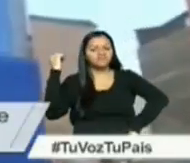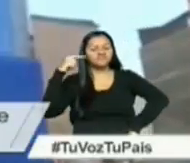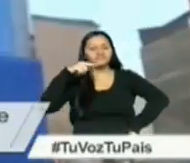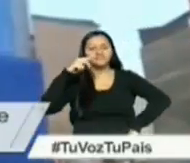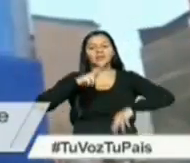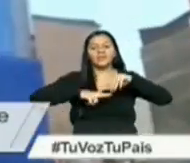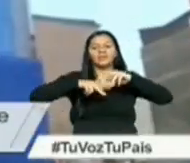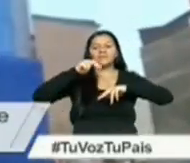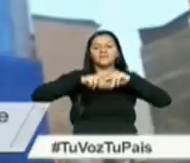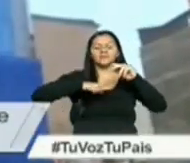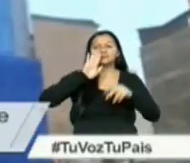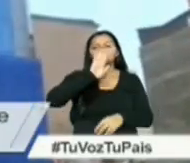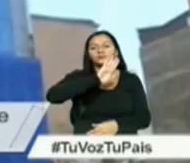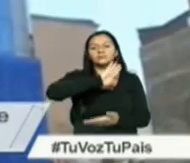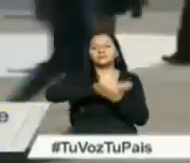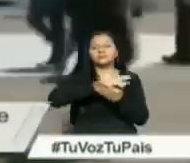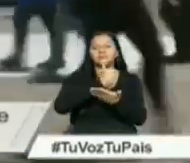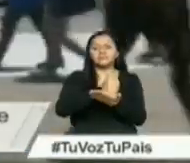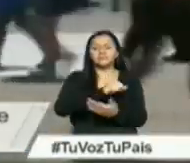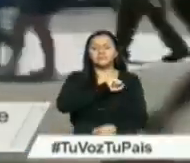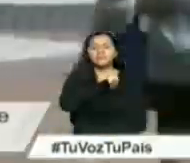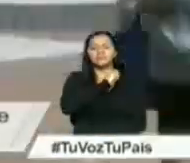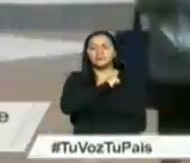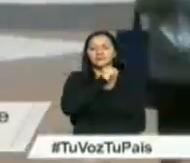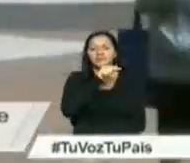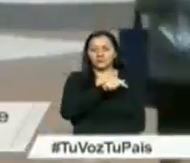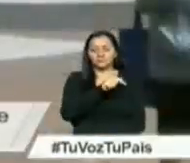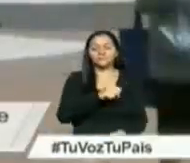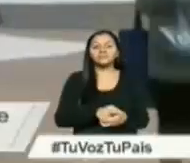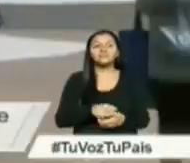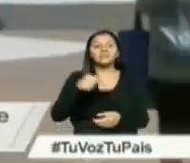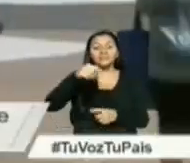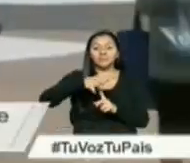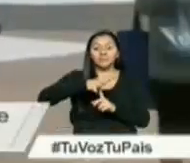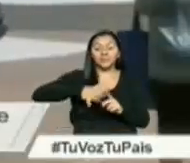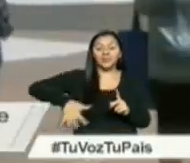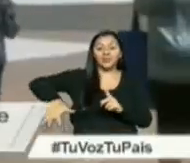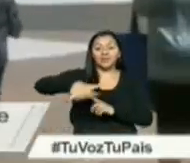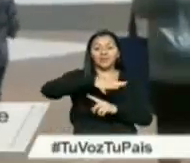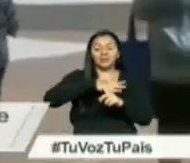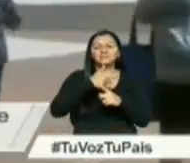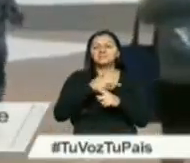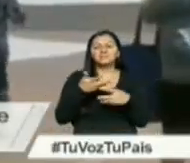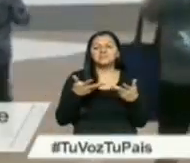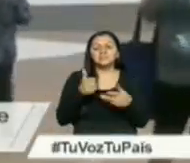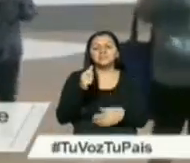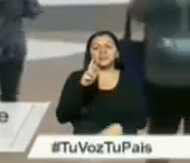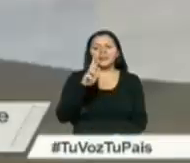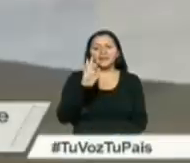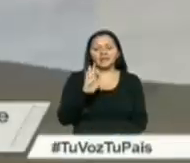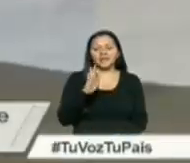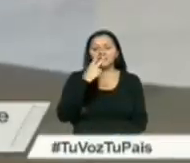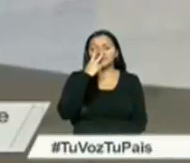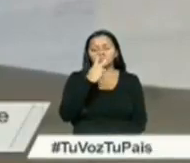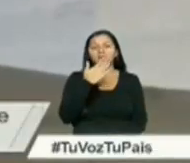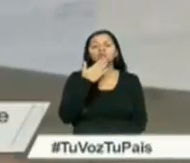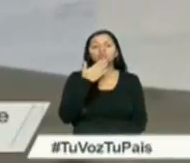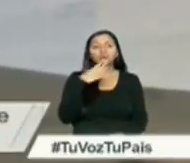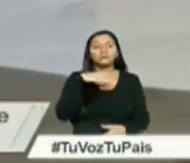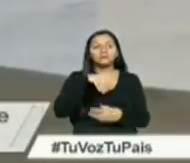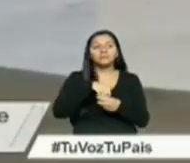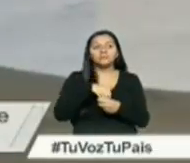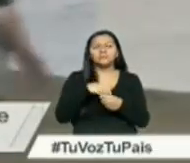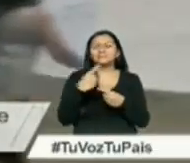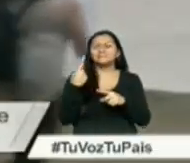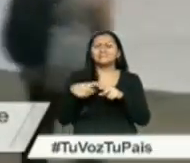Torre Entel de la capital chilena. En la Plaza Baquedano se ha instalado la intervención urbana Art Accident, conformada por